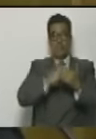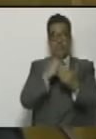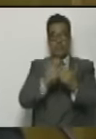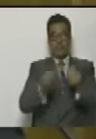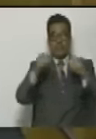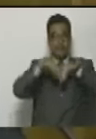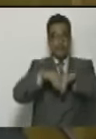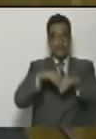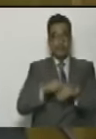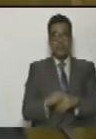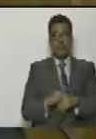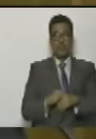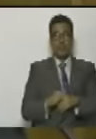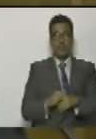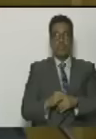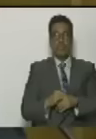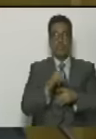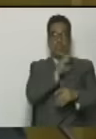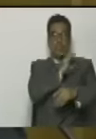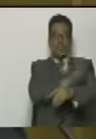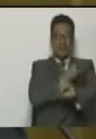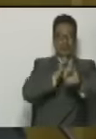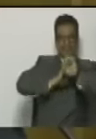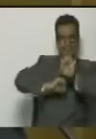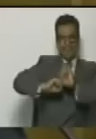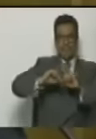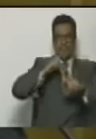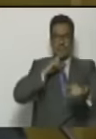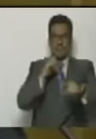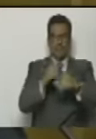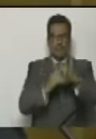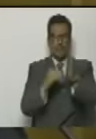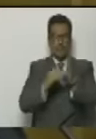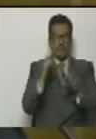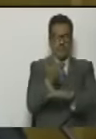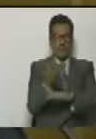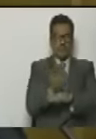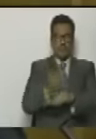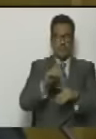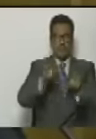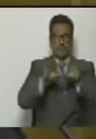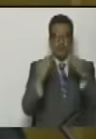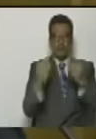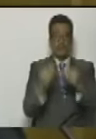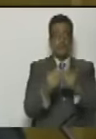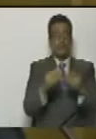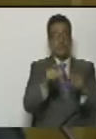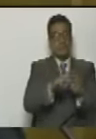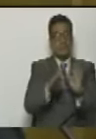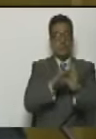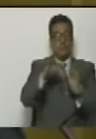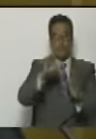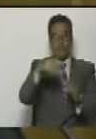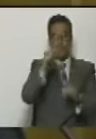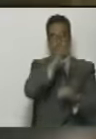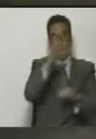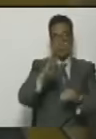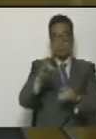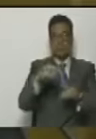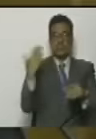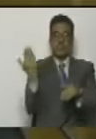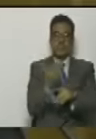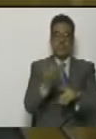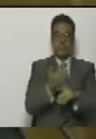proyecto de acuerdo en enérgico repudio y condena a la escalada de violencia en la Franja de Gaza por parte del sionismo israelí.